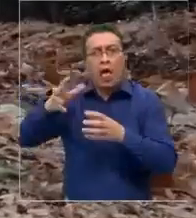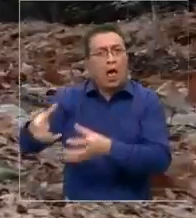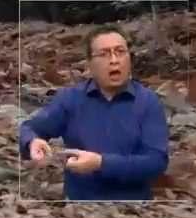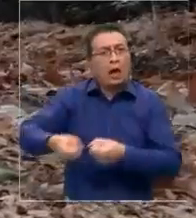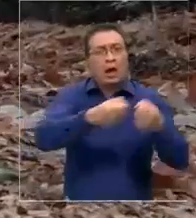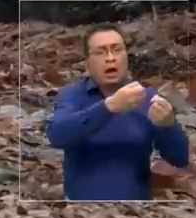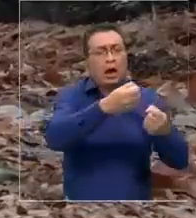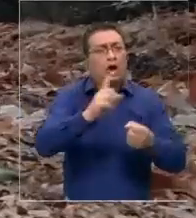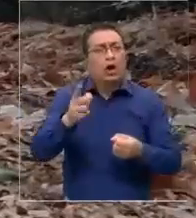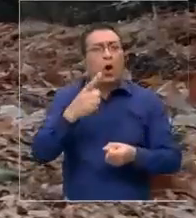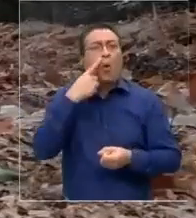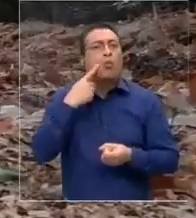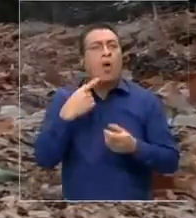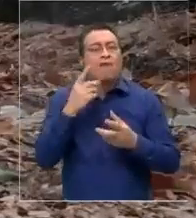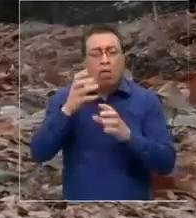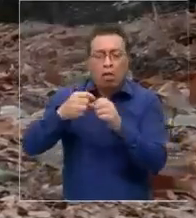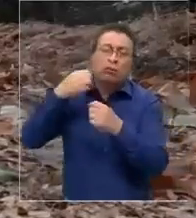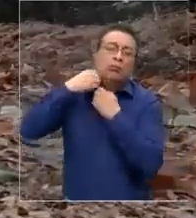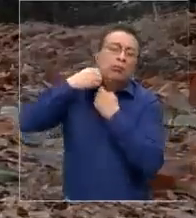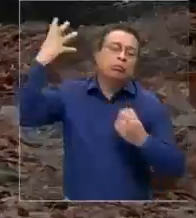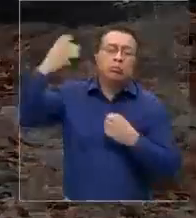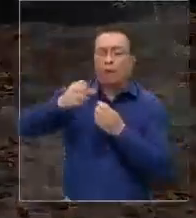No.